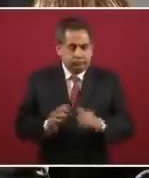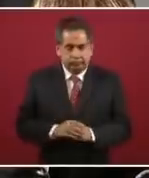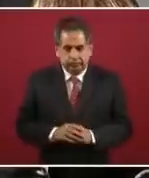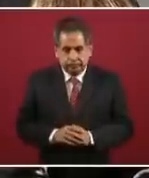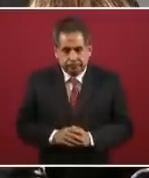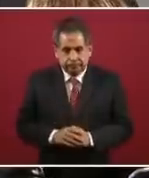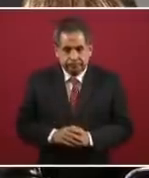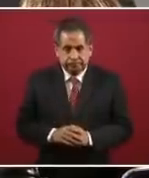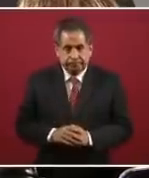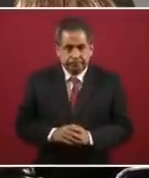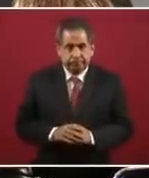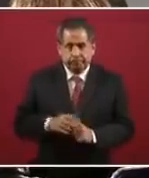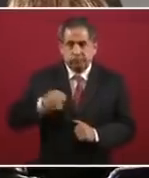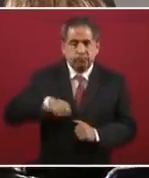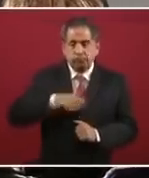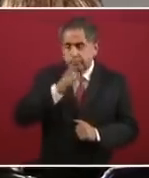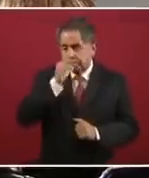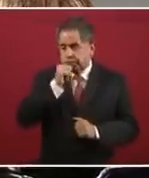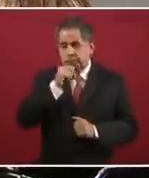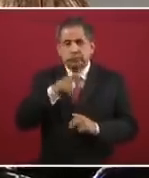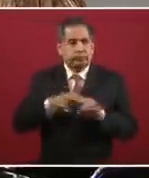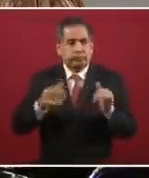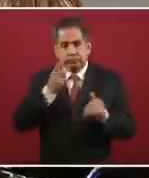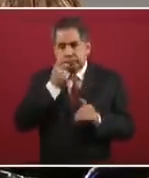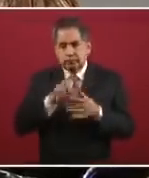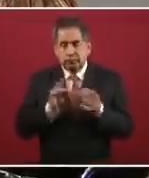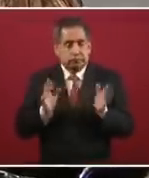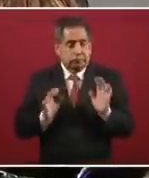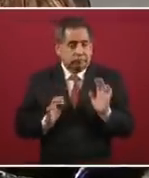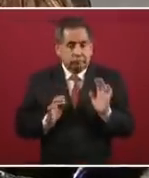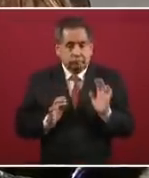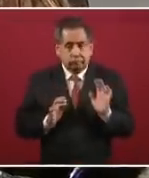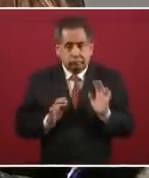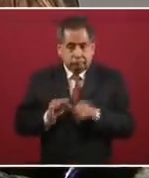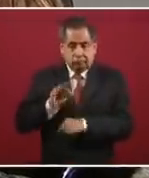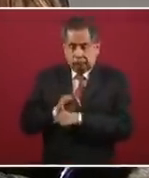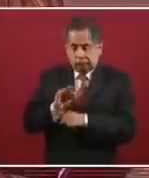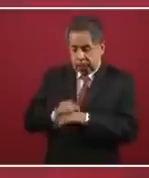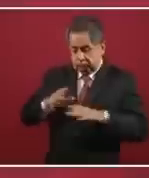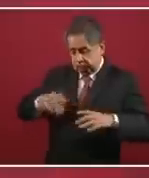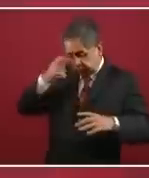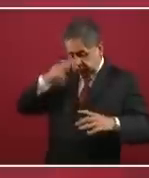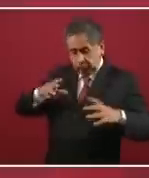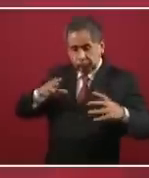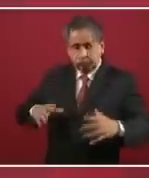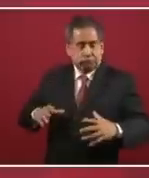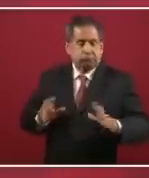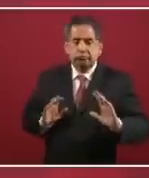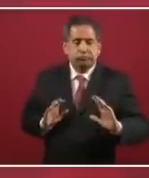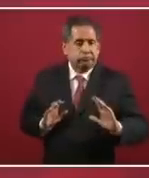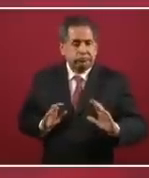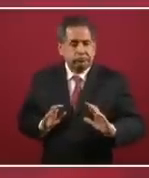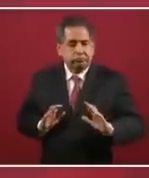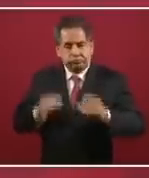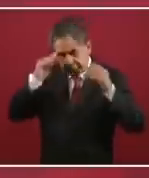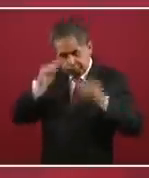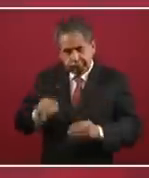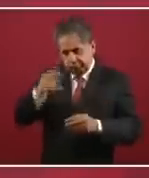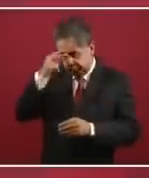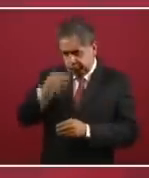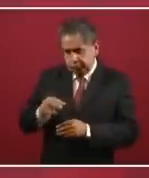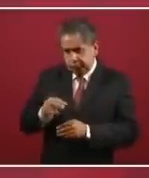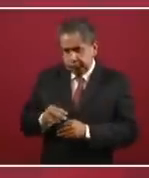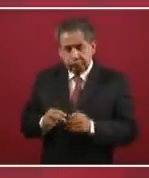podemos ni debemos hacer otra cosa más que defender los intereses de México y evitar que